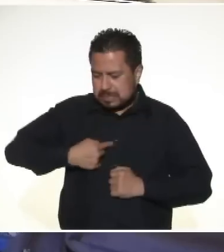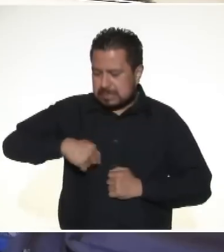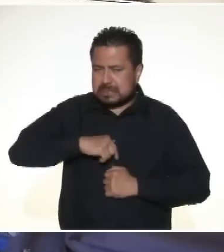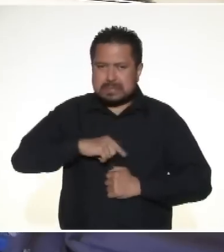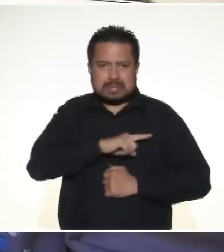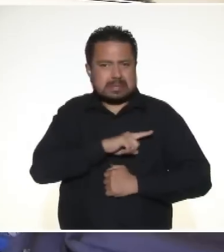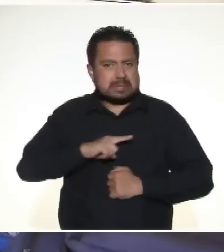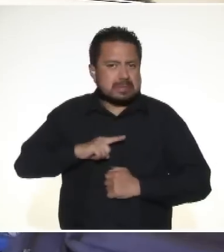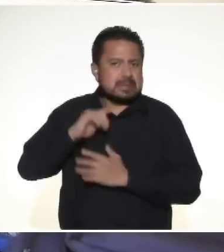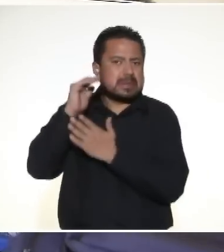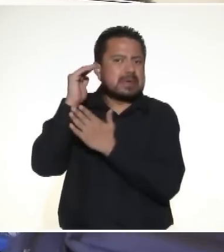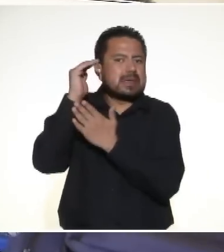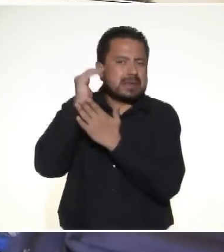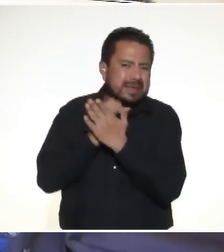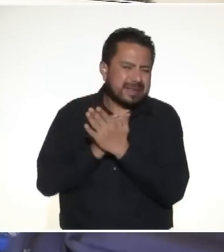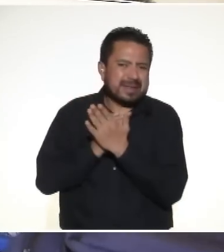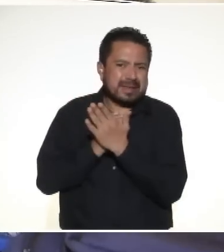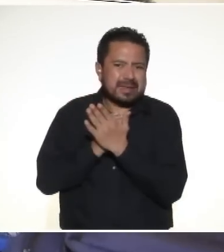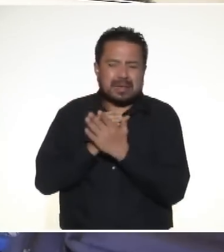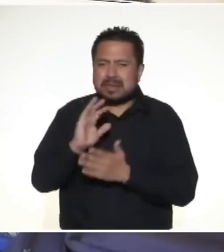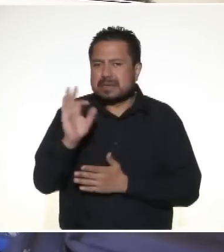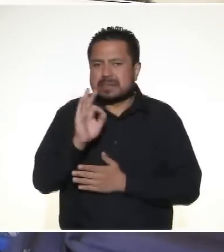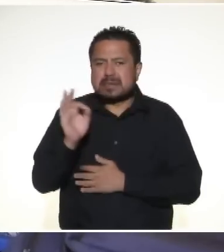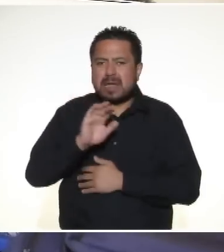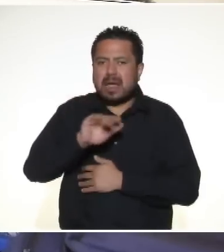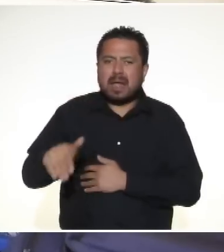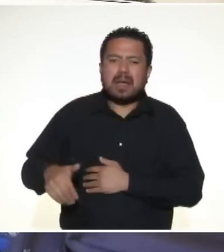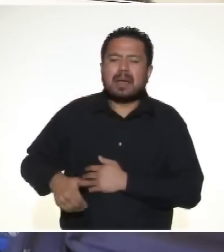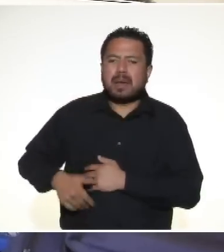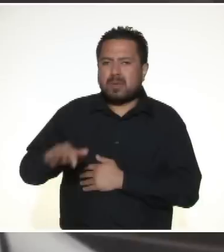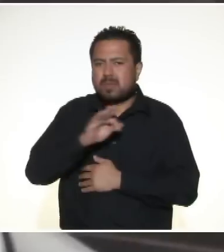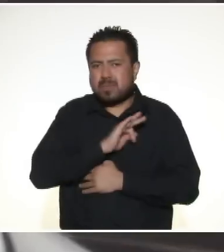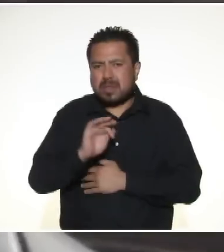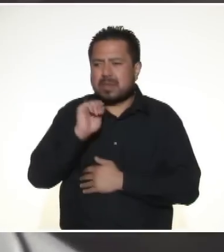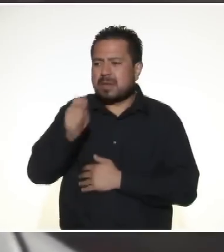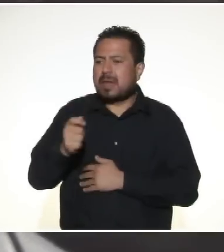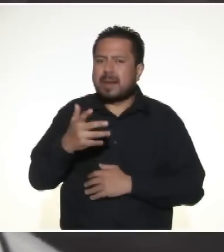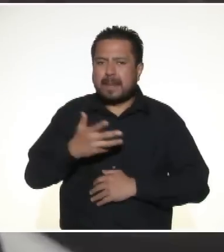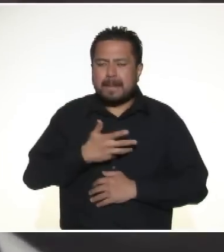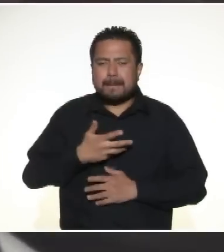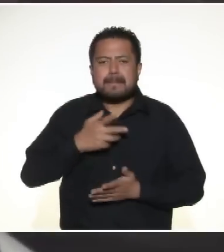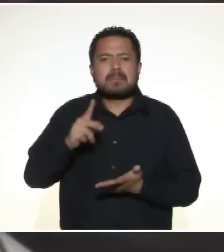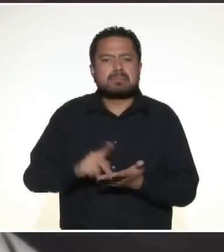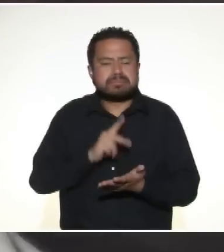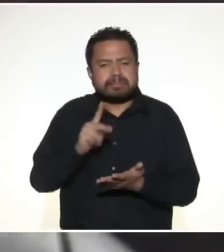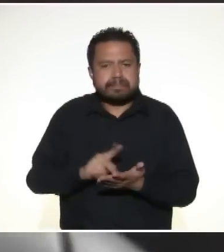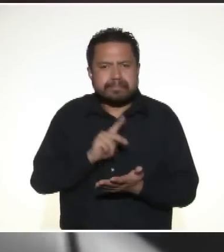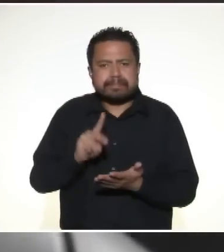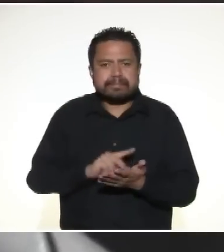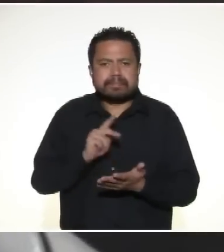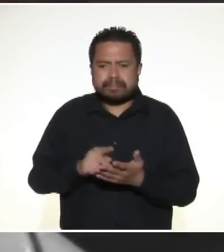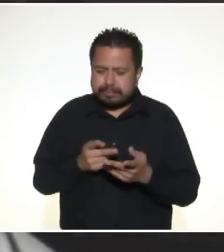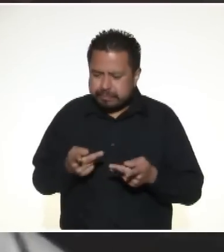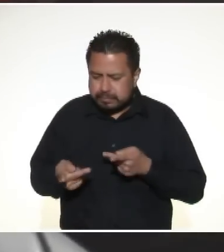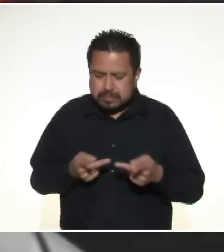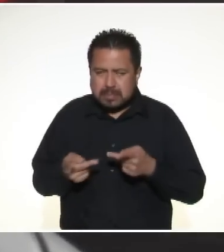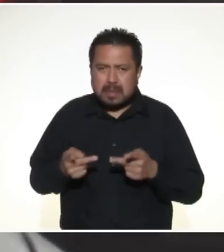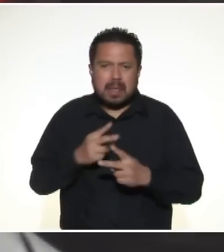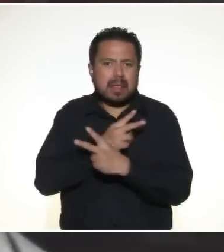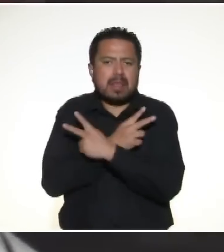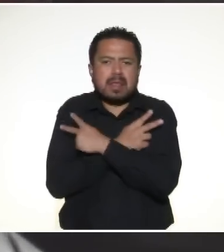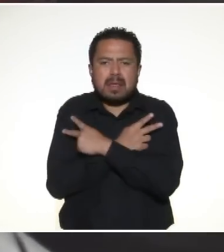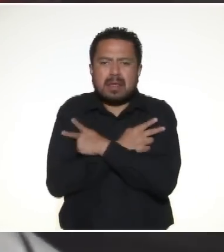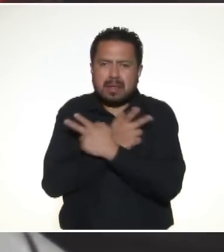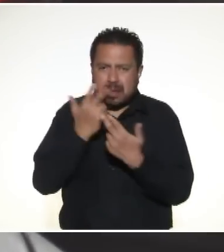el reducir este probable accidente que se pueda presentar. En muchas ocasiones planear nuestras vacaciones